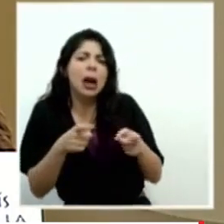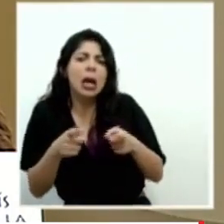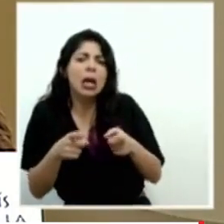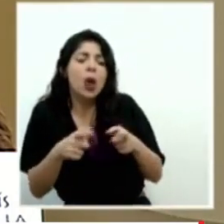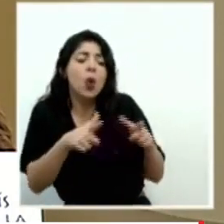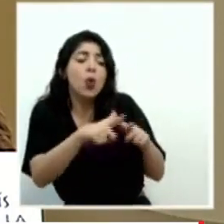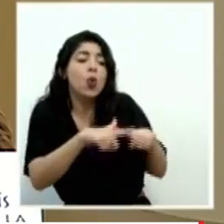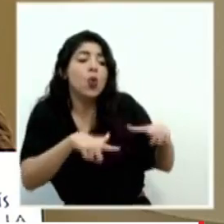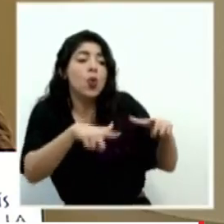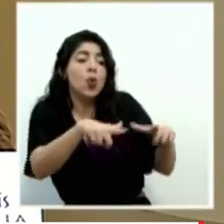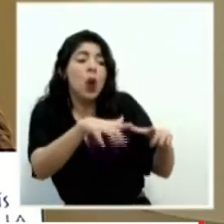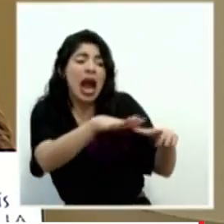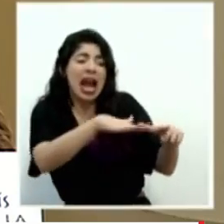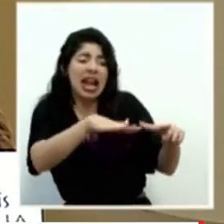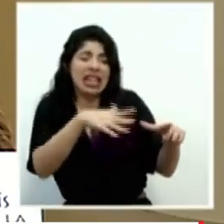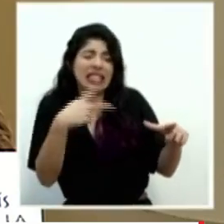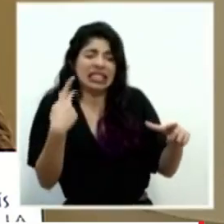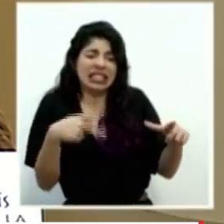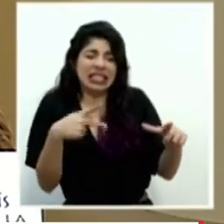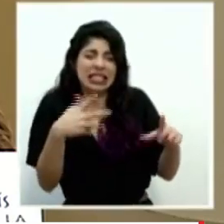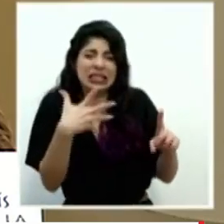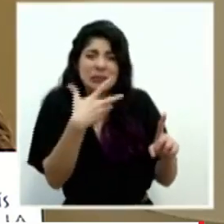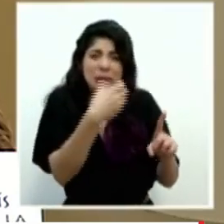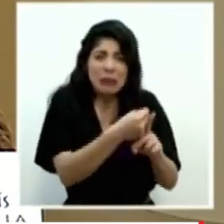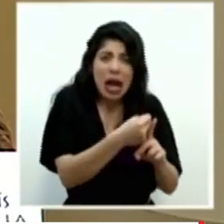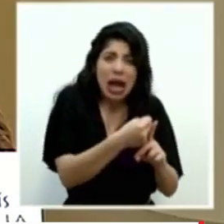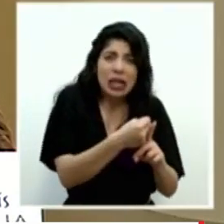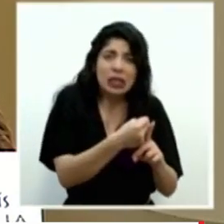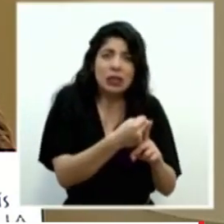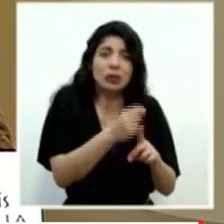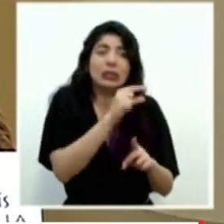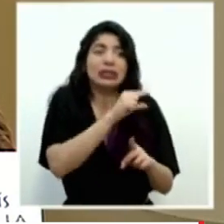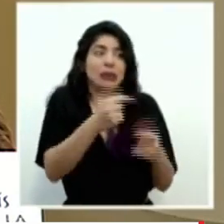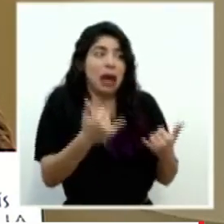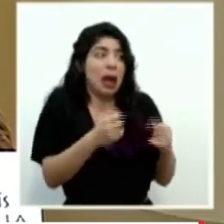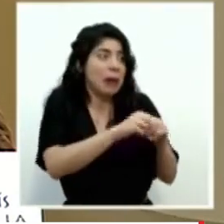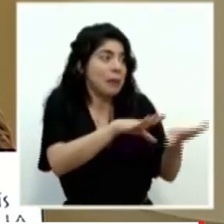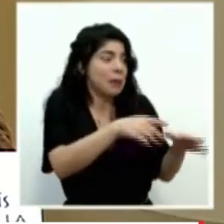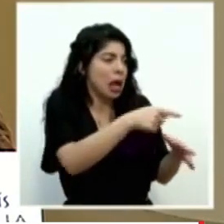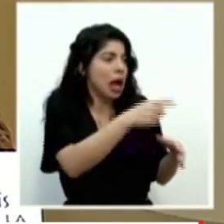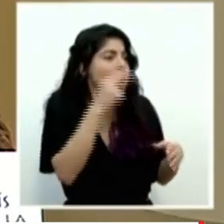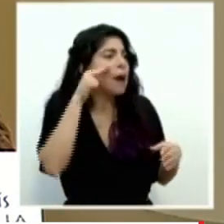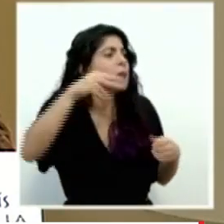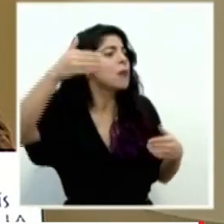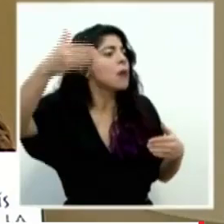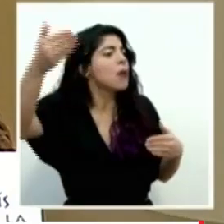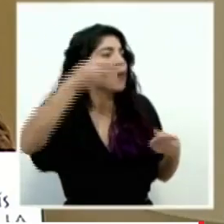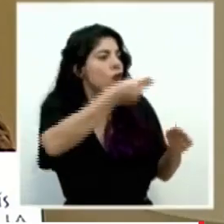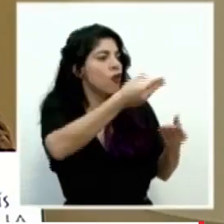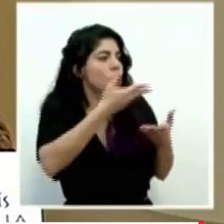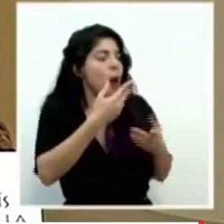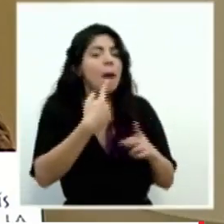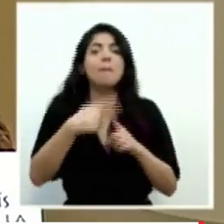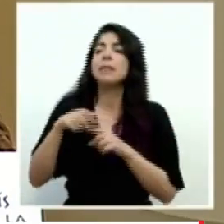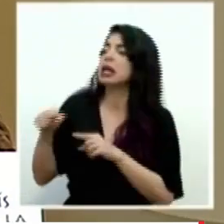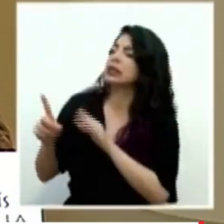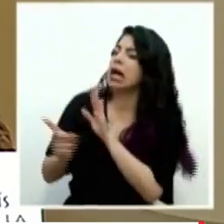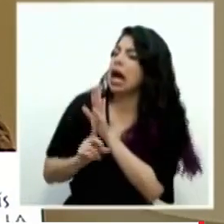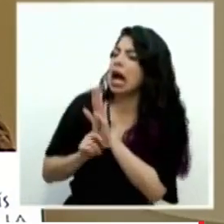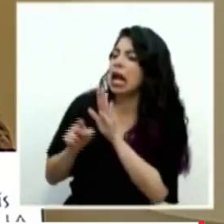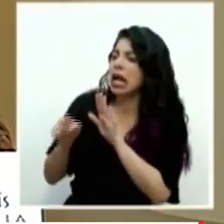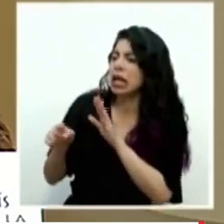los sitios de mayor afectación, es decir, la fotografía de lo que se está observando en la semana epidemiológica, cómo se vincula con las